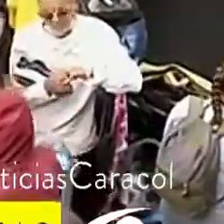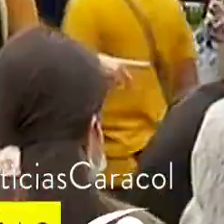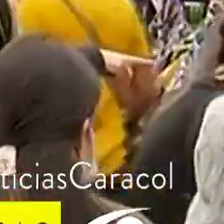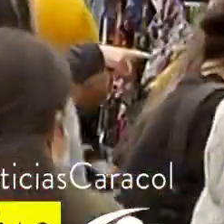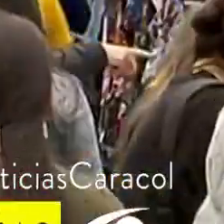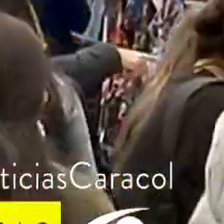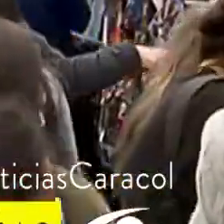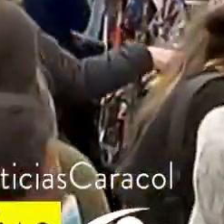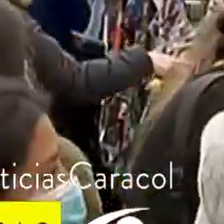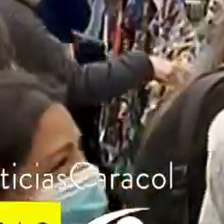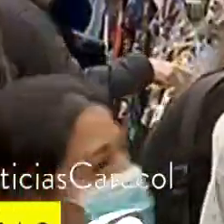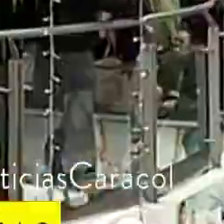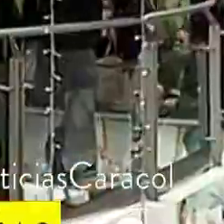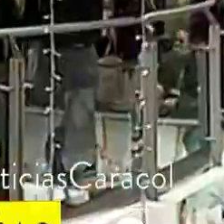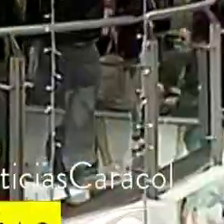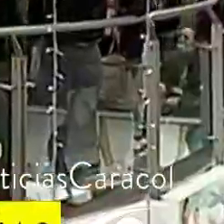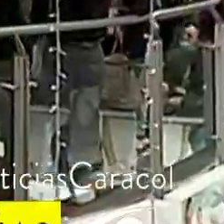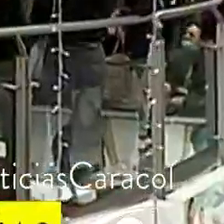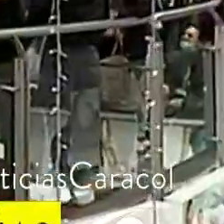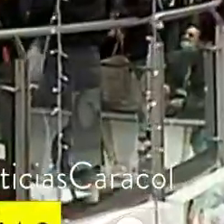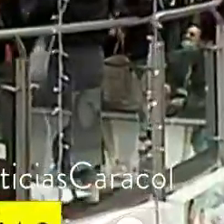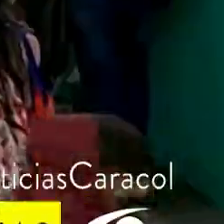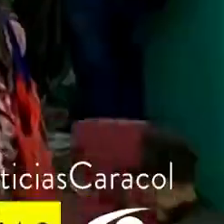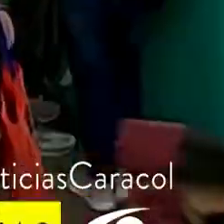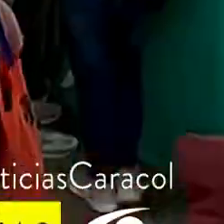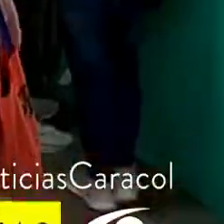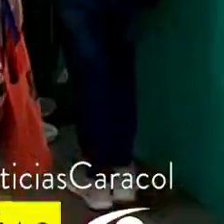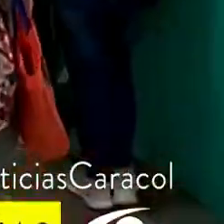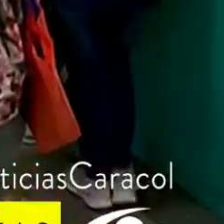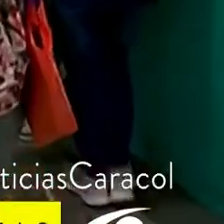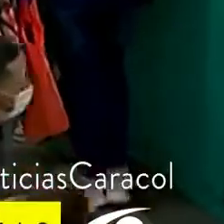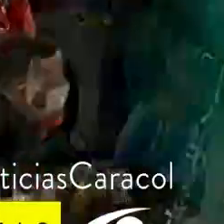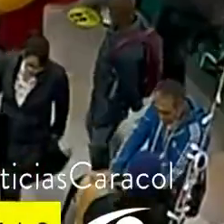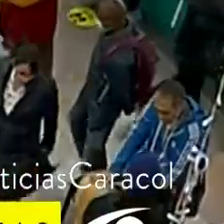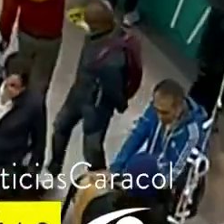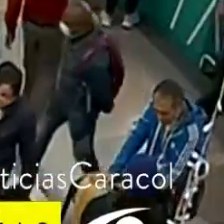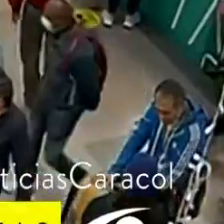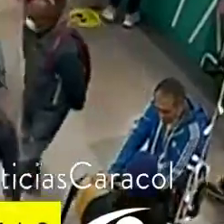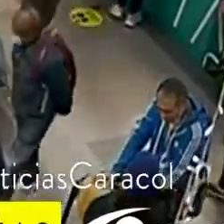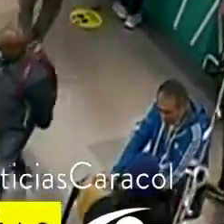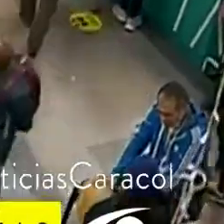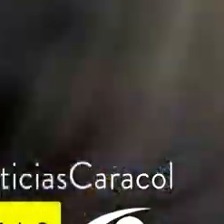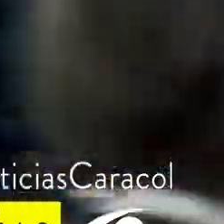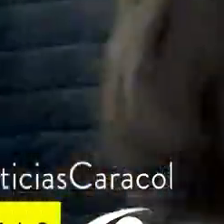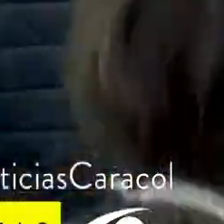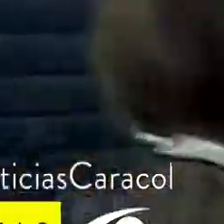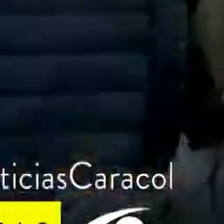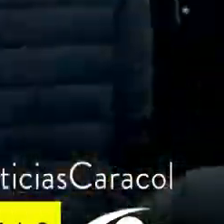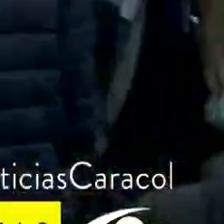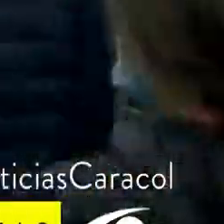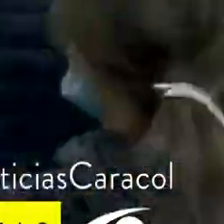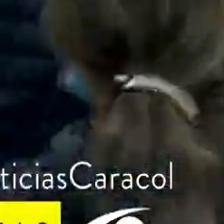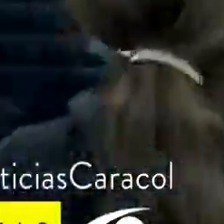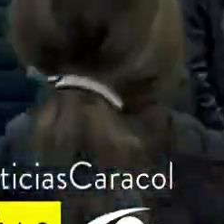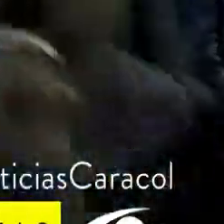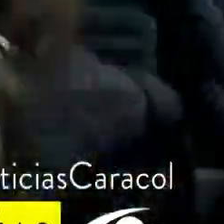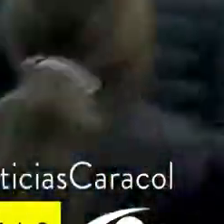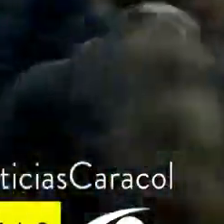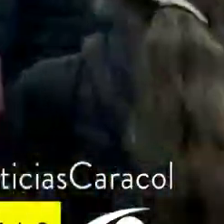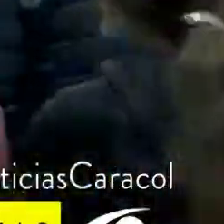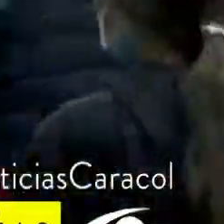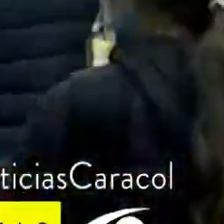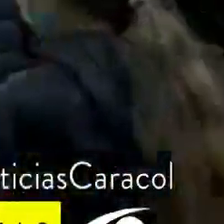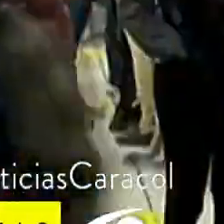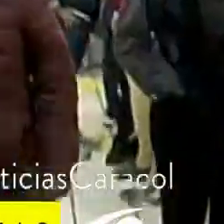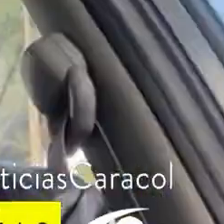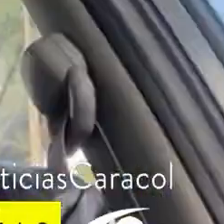Aglomeraciones, personas sin tapabocas, cero distanciamiento, paso de dinero y objetos de mano en mano, escenarios que encienden las alarmas en el país en